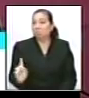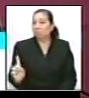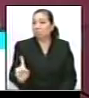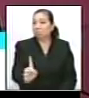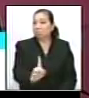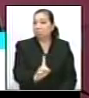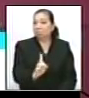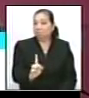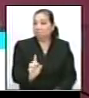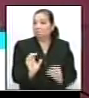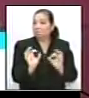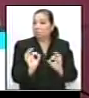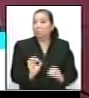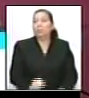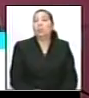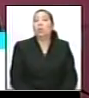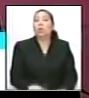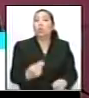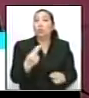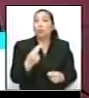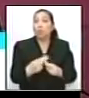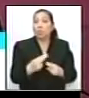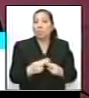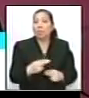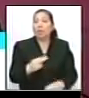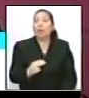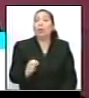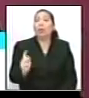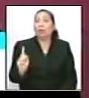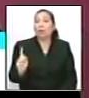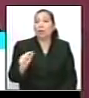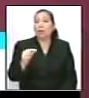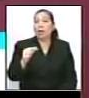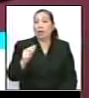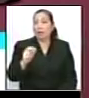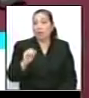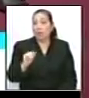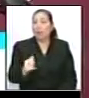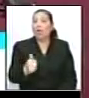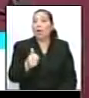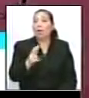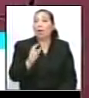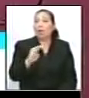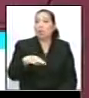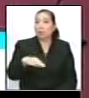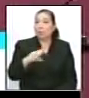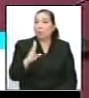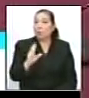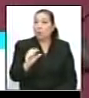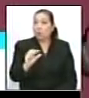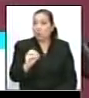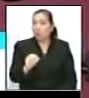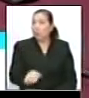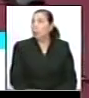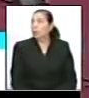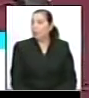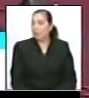del congresista Edmundo del Águila, Alberto Quintanilla, Tamara Rimborgo, Octavio Salazar,